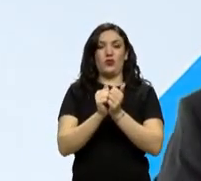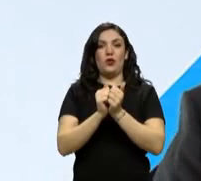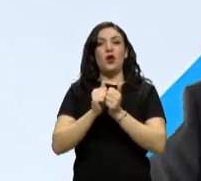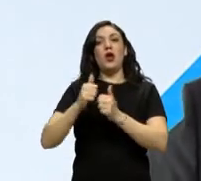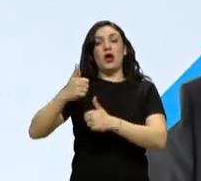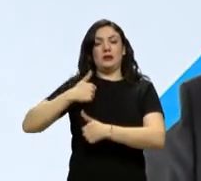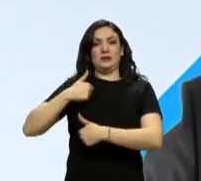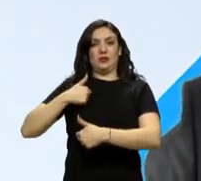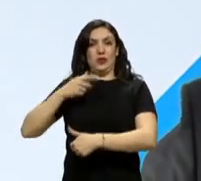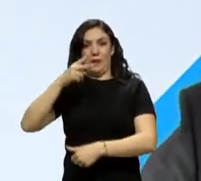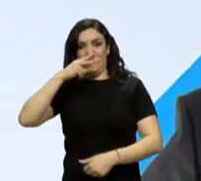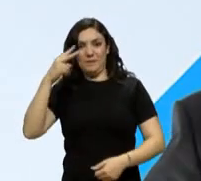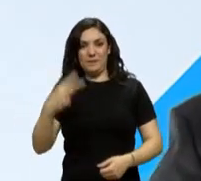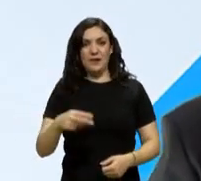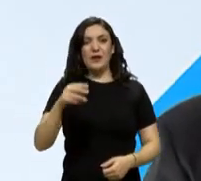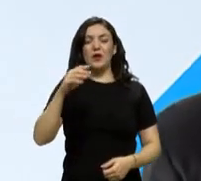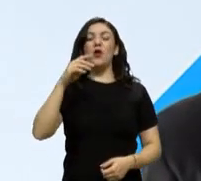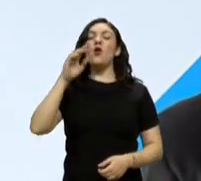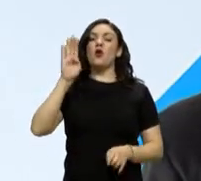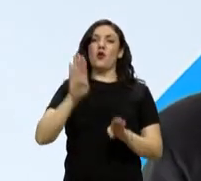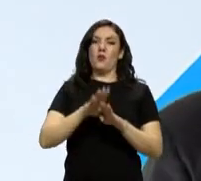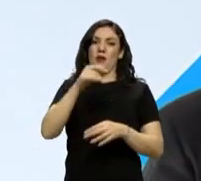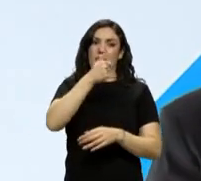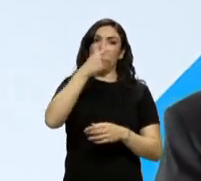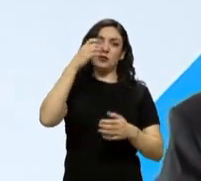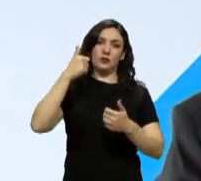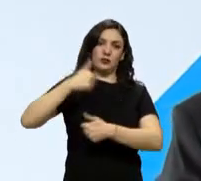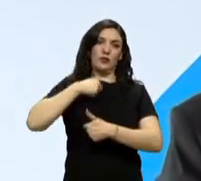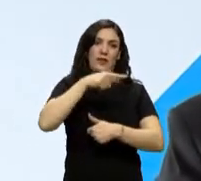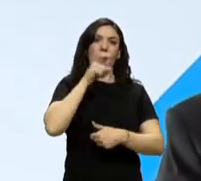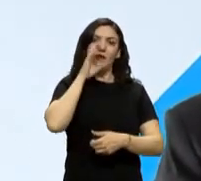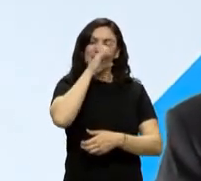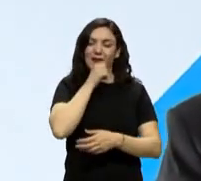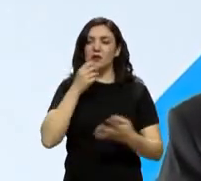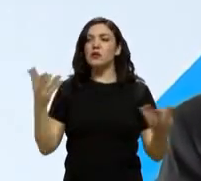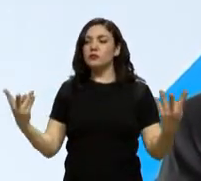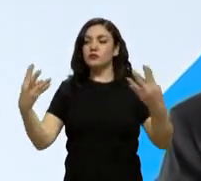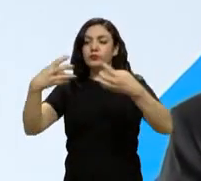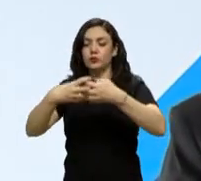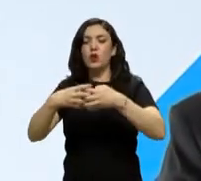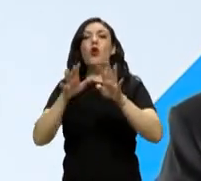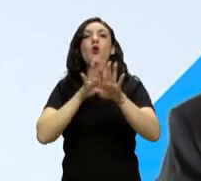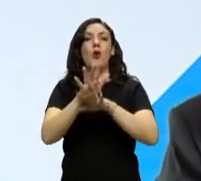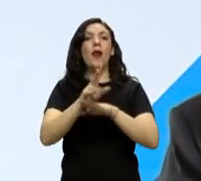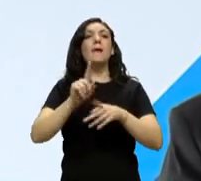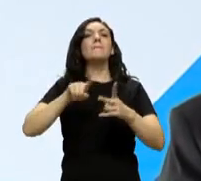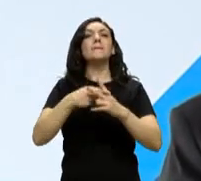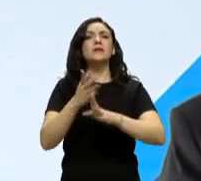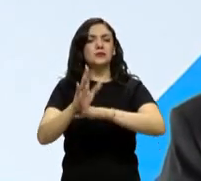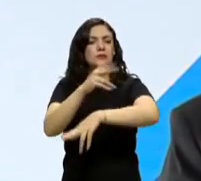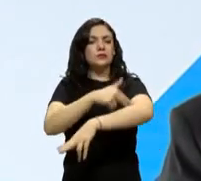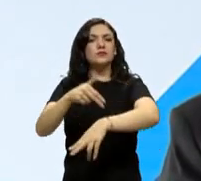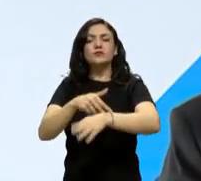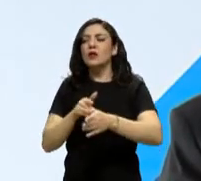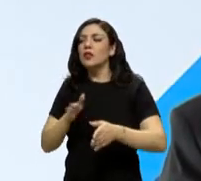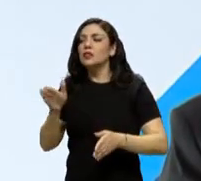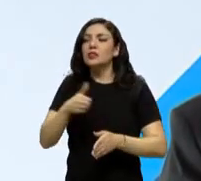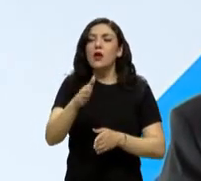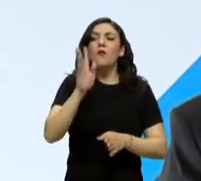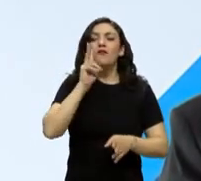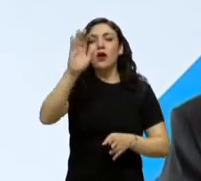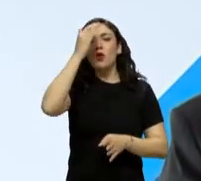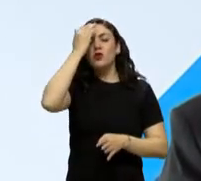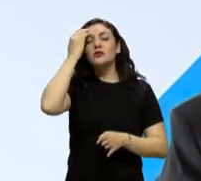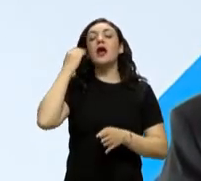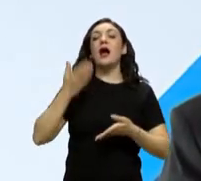coronel Piñón y el General Barraza la catorceava zona militar estamos haciendo empezamos a hacer operativos incursionando en